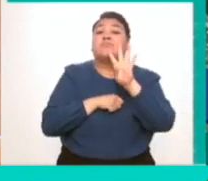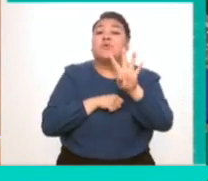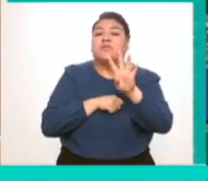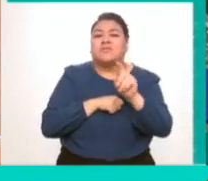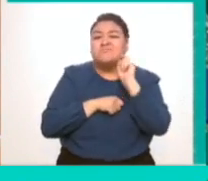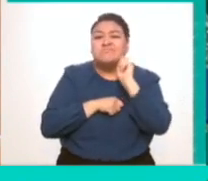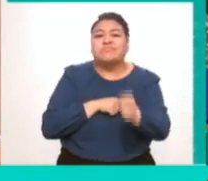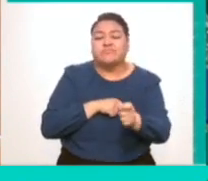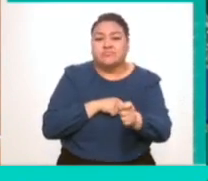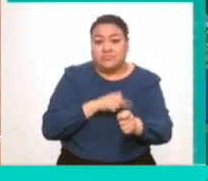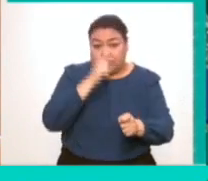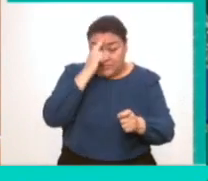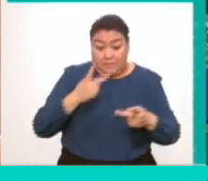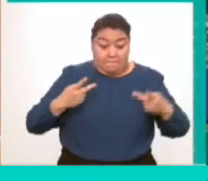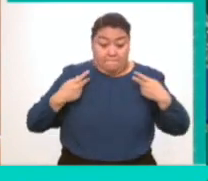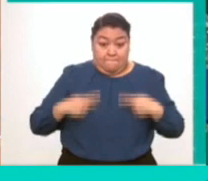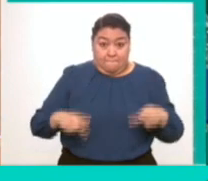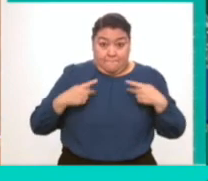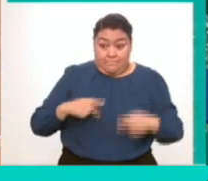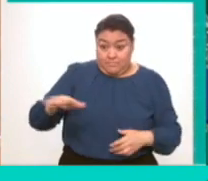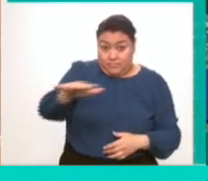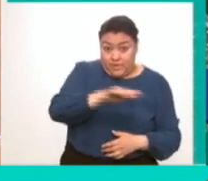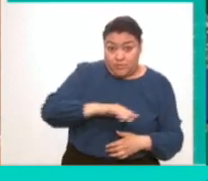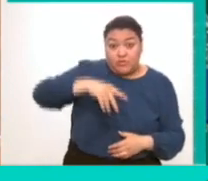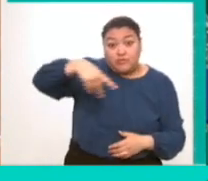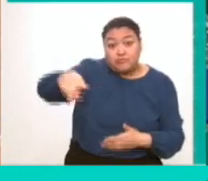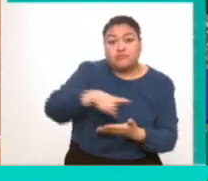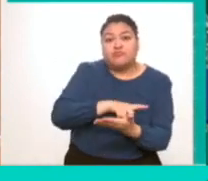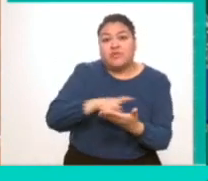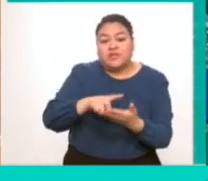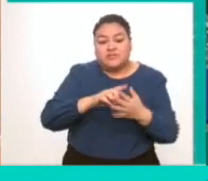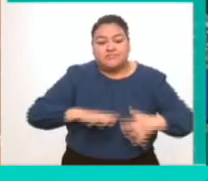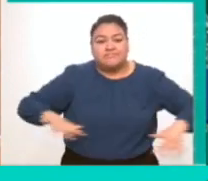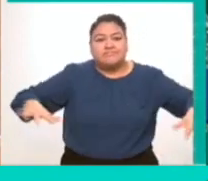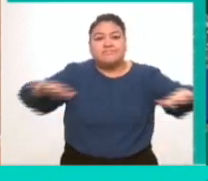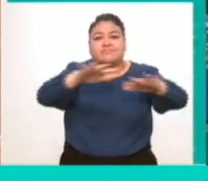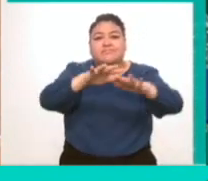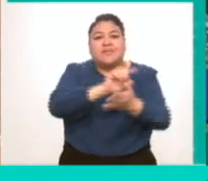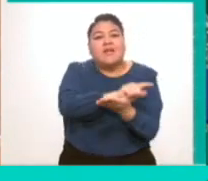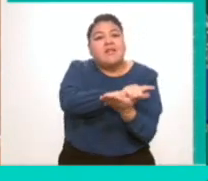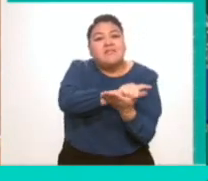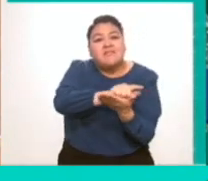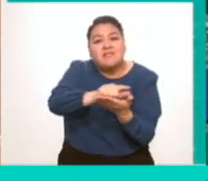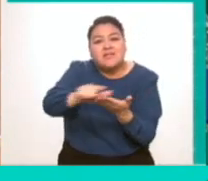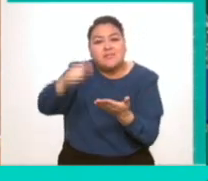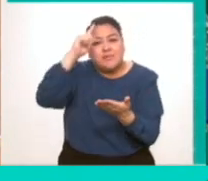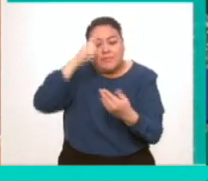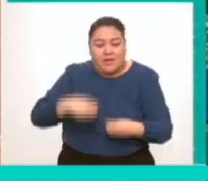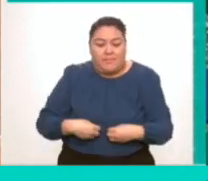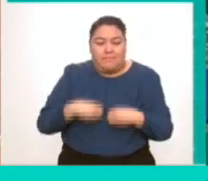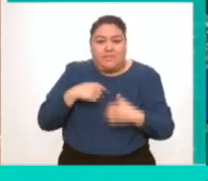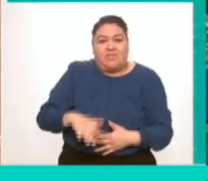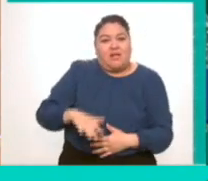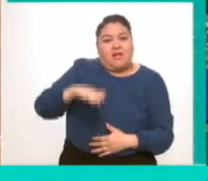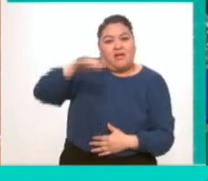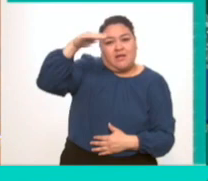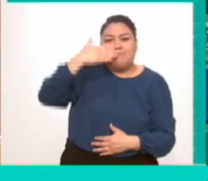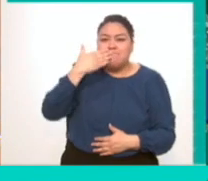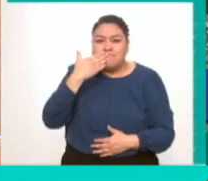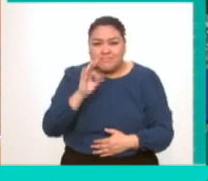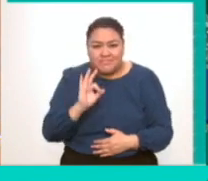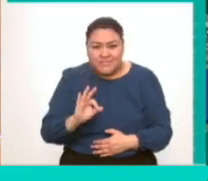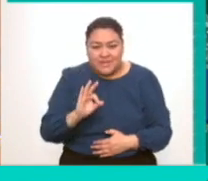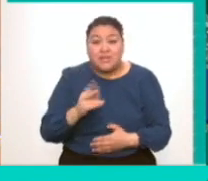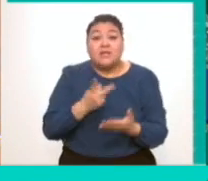Establece que toda persona tiene derecho a un medio ambiente sano para su desarrollo y bienestar y también